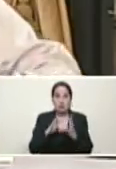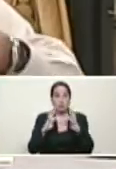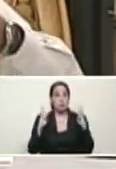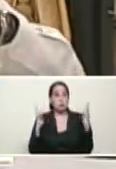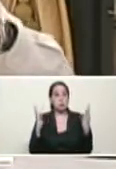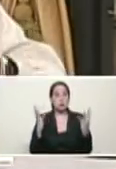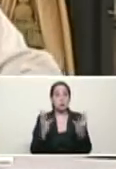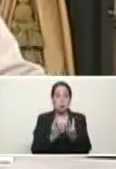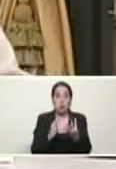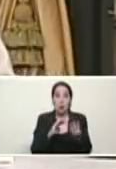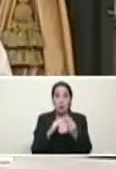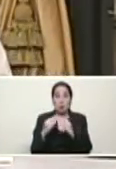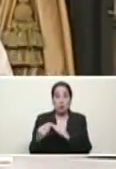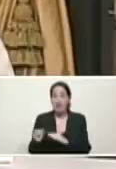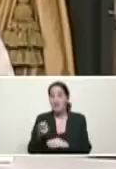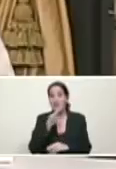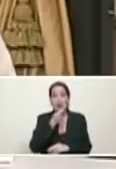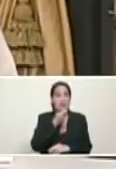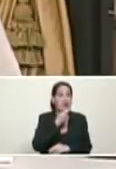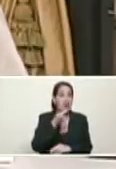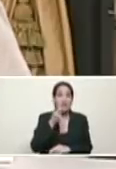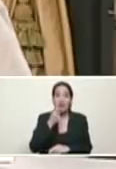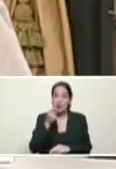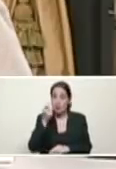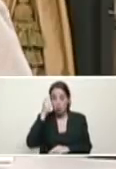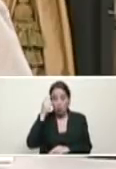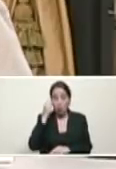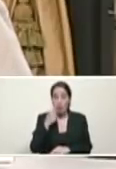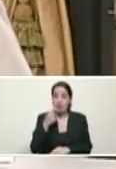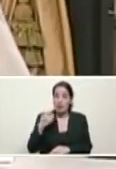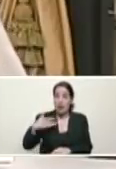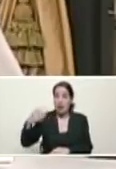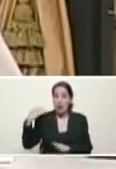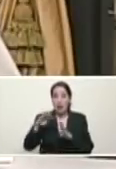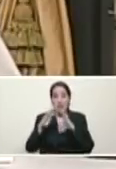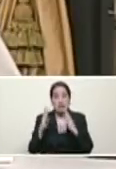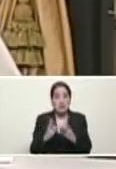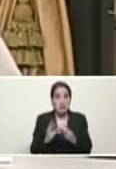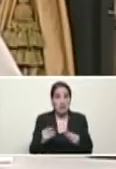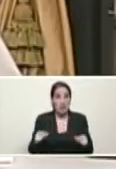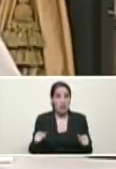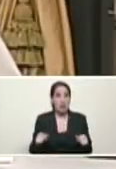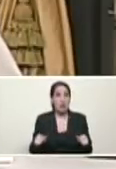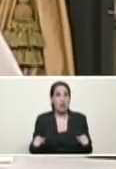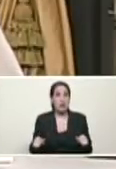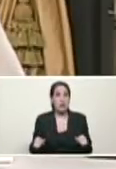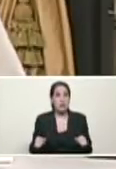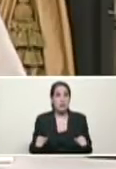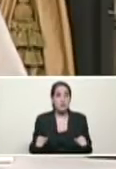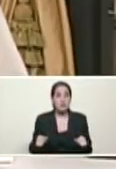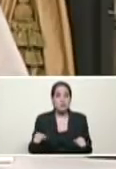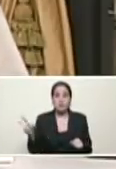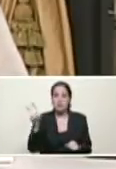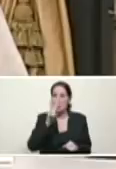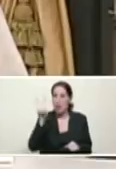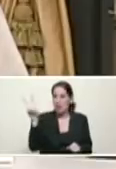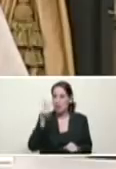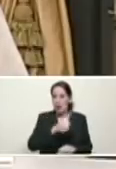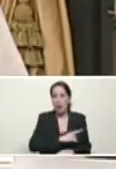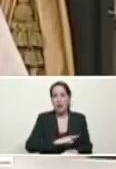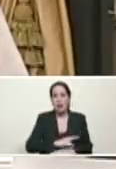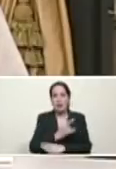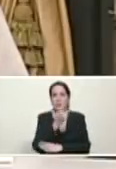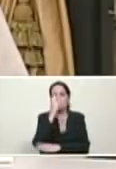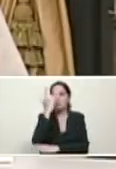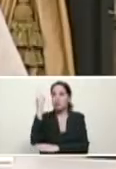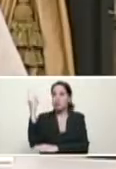Una Venezuela verde, verde, como dije ayer el Día de la Tierra. Una Venezuela donde llenemos de árboles frutales,